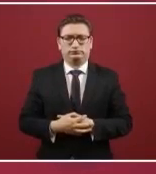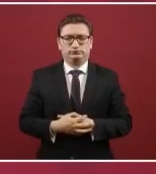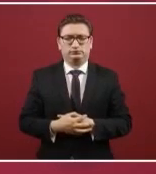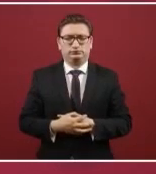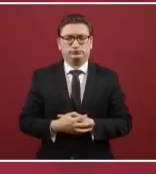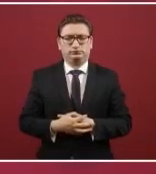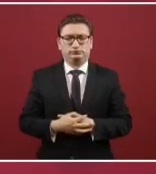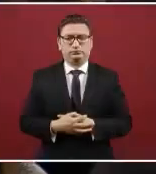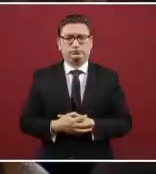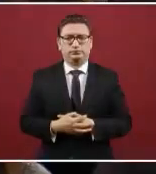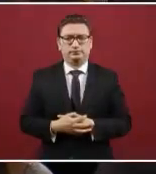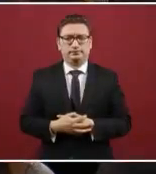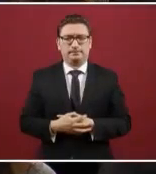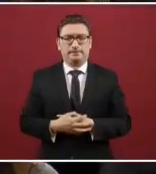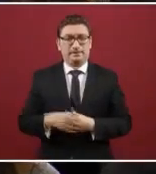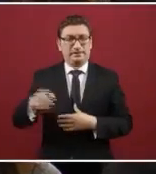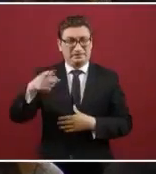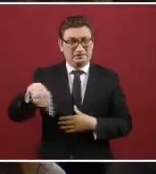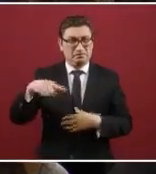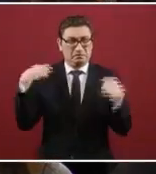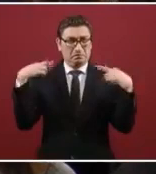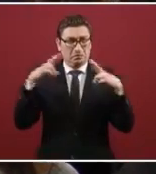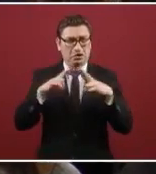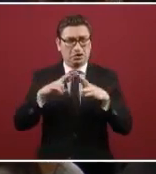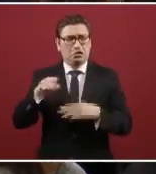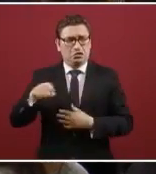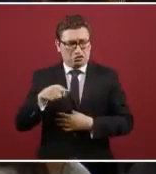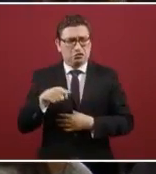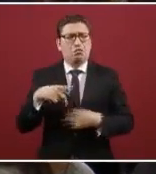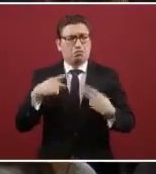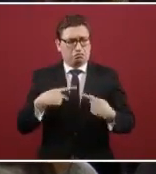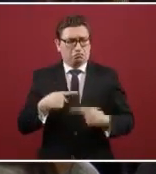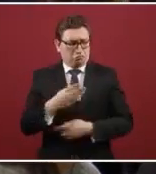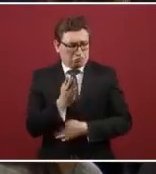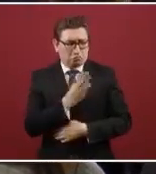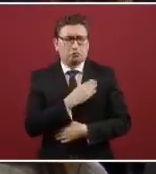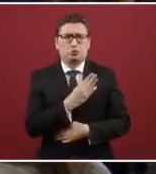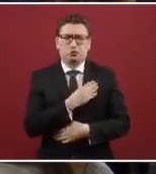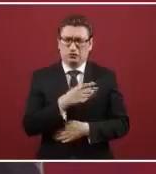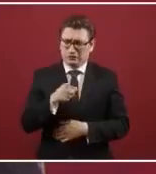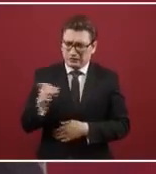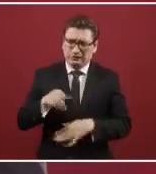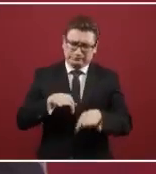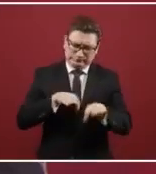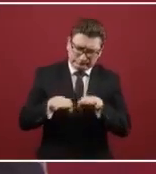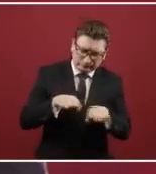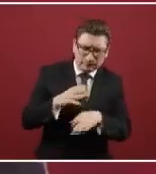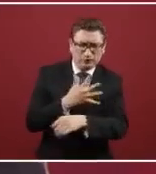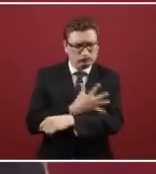Los maestros son gentes buenas, trabajadoras, gente